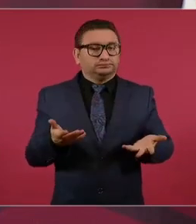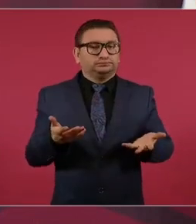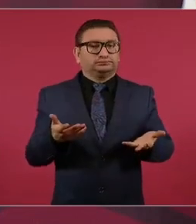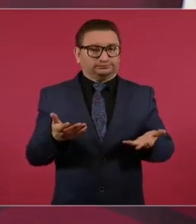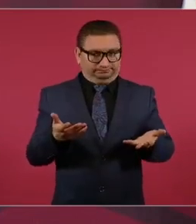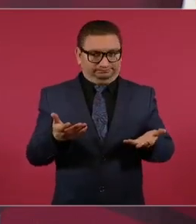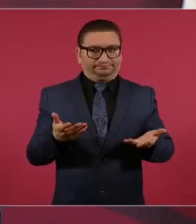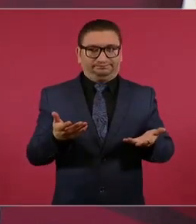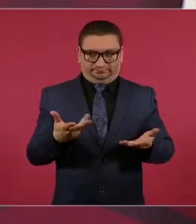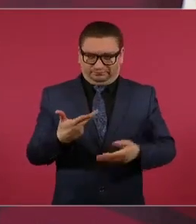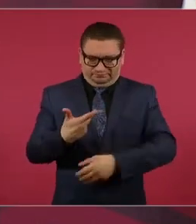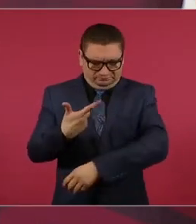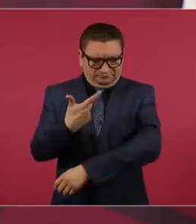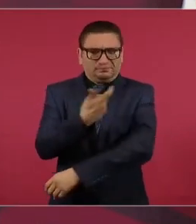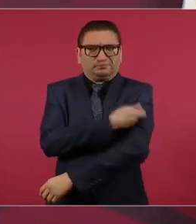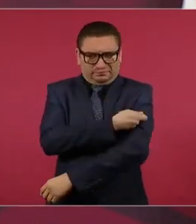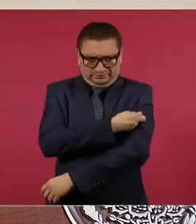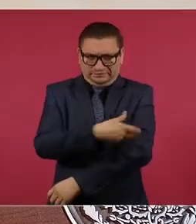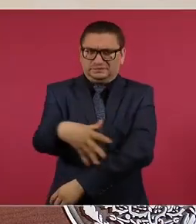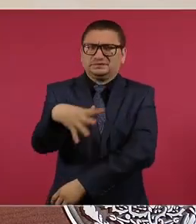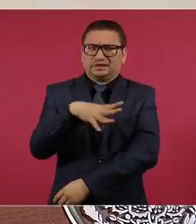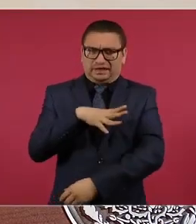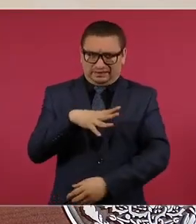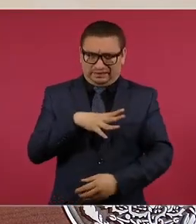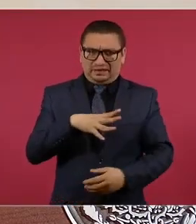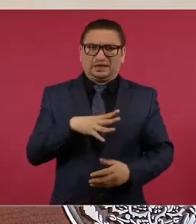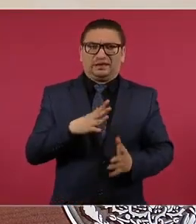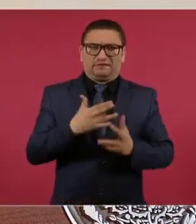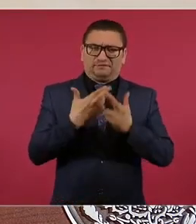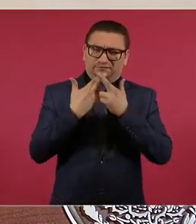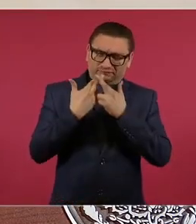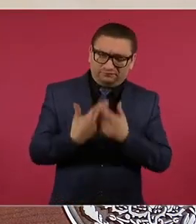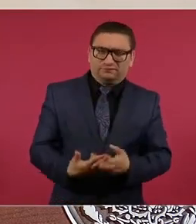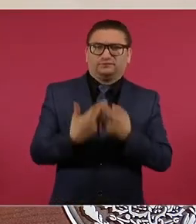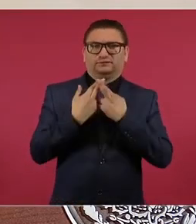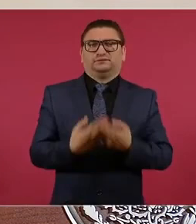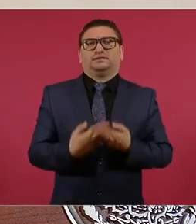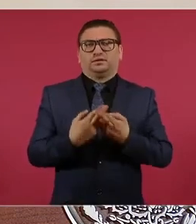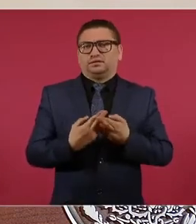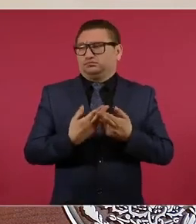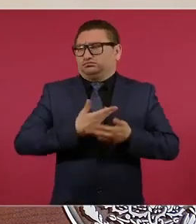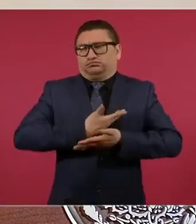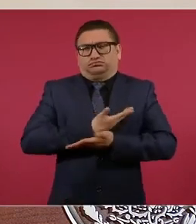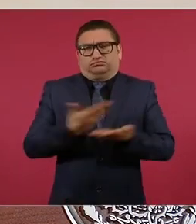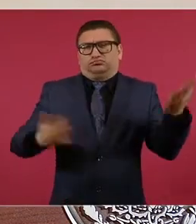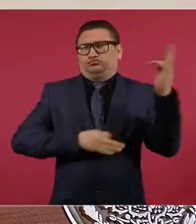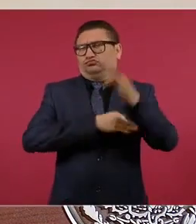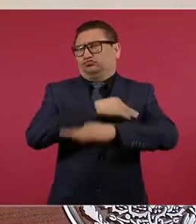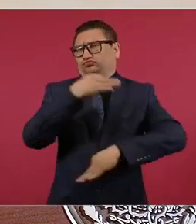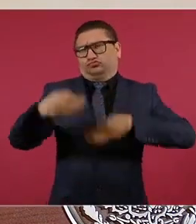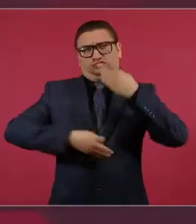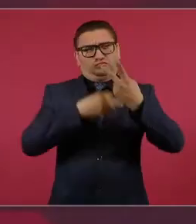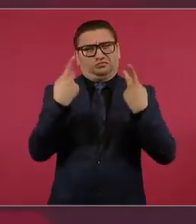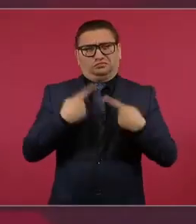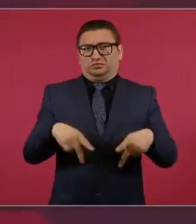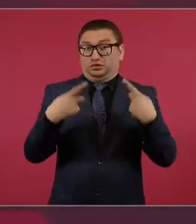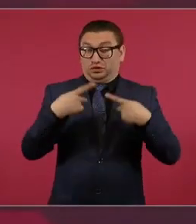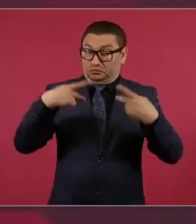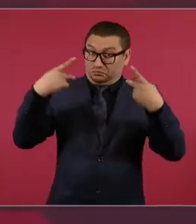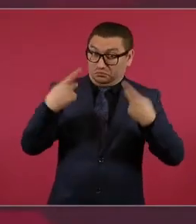es que hay vacuna para el pueblo para todos para ricos y